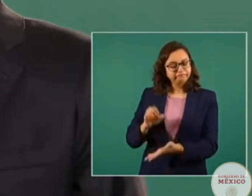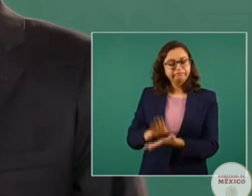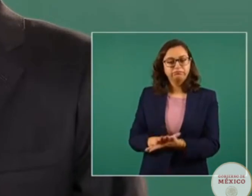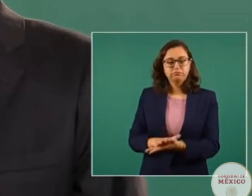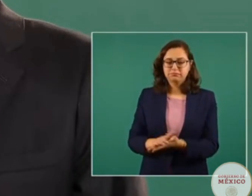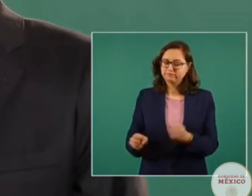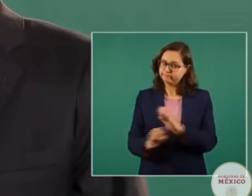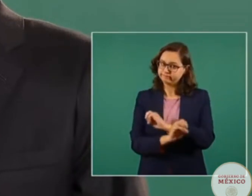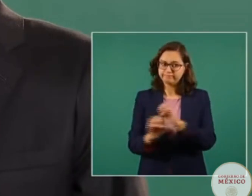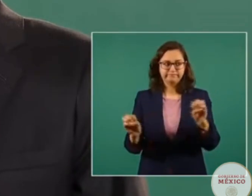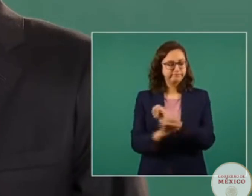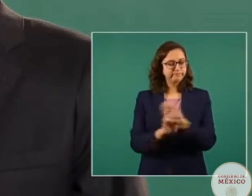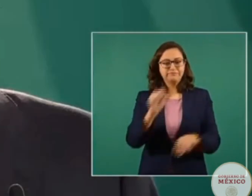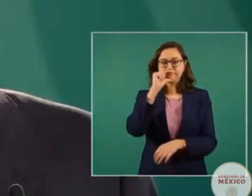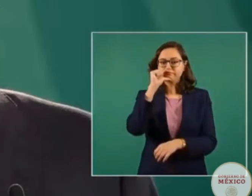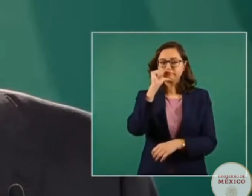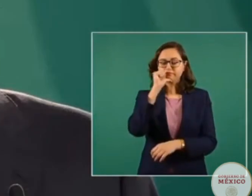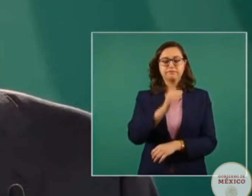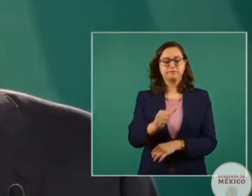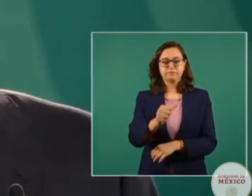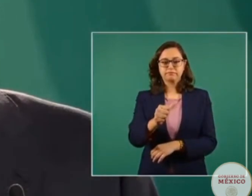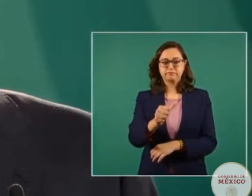por nadie.